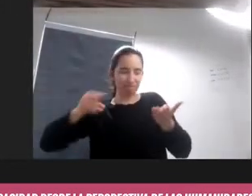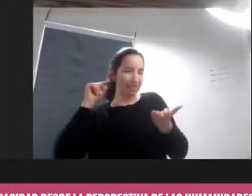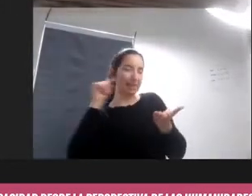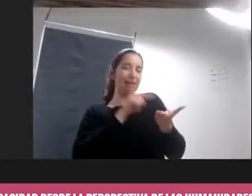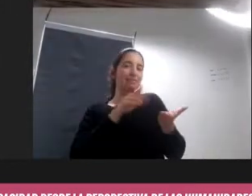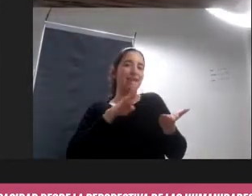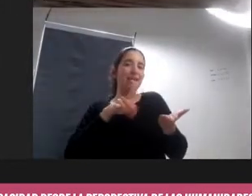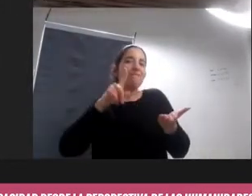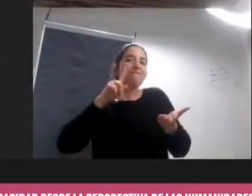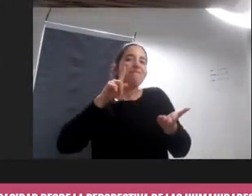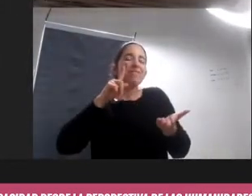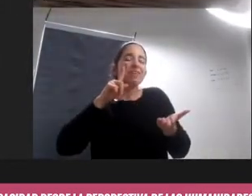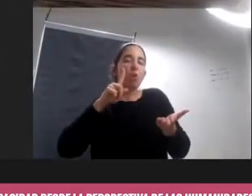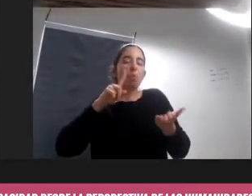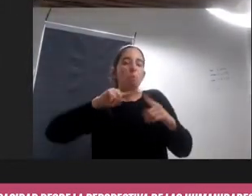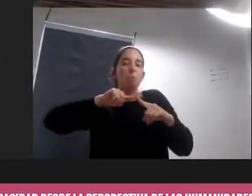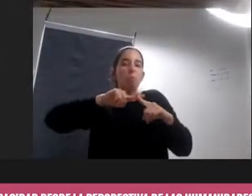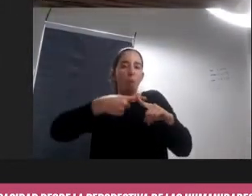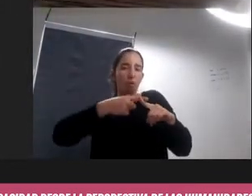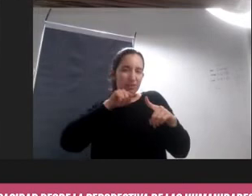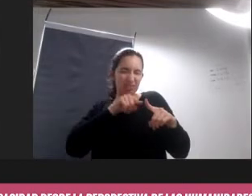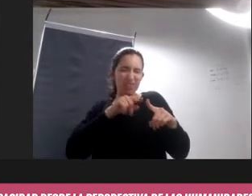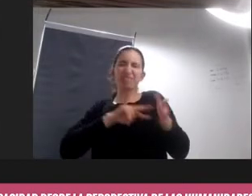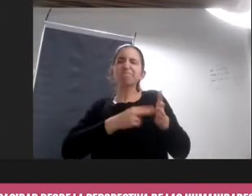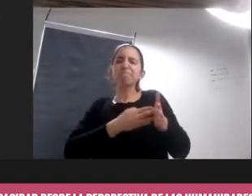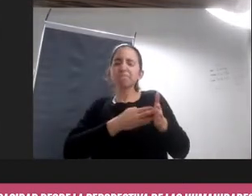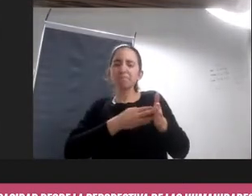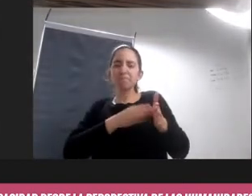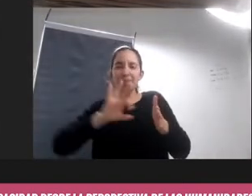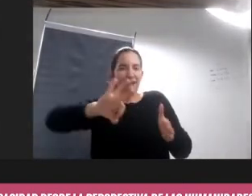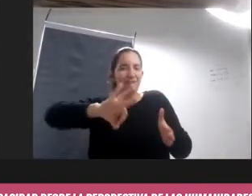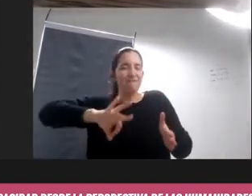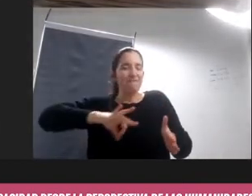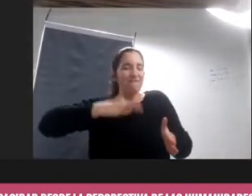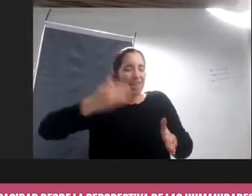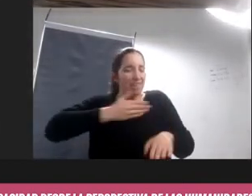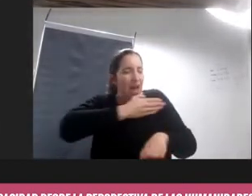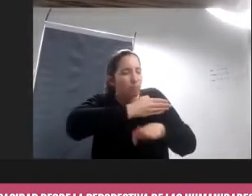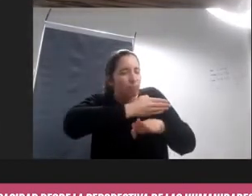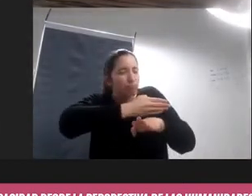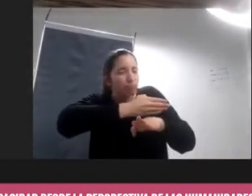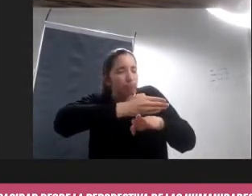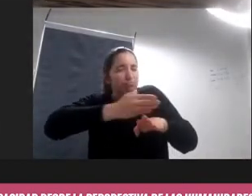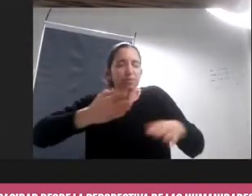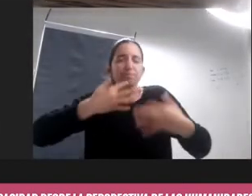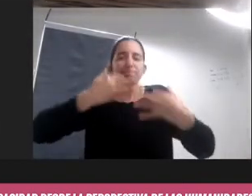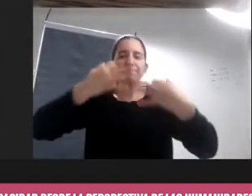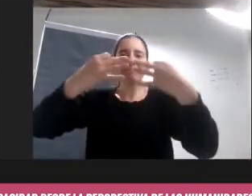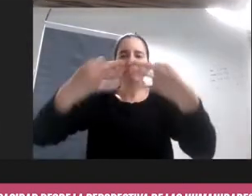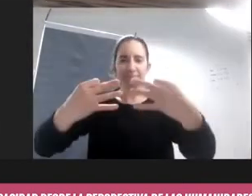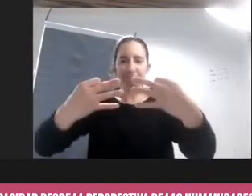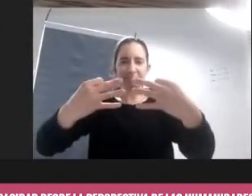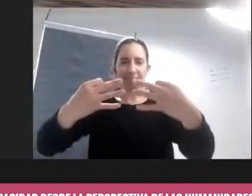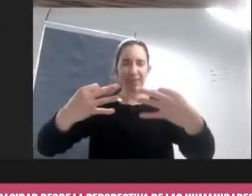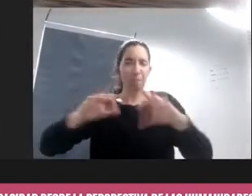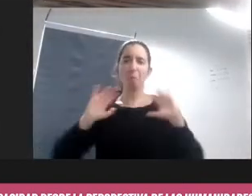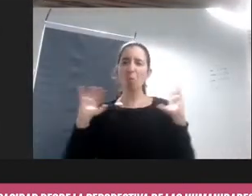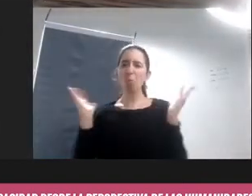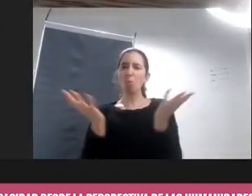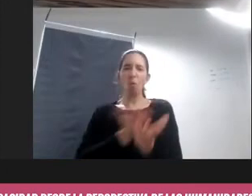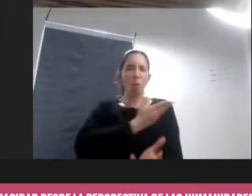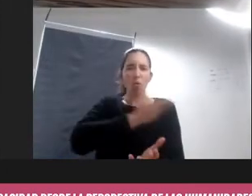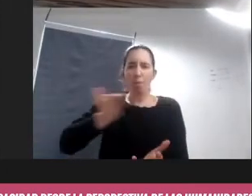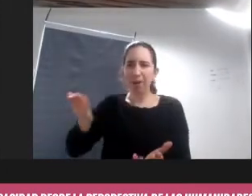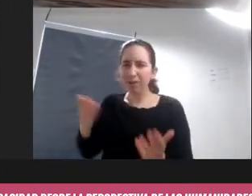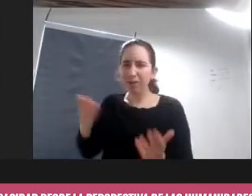y viva una vida digna. Y la vida digna la podemos tratar de definir como aquella